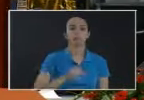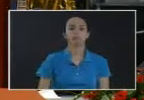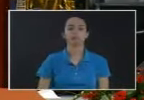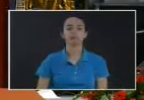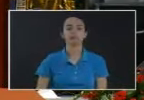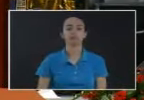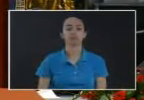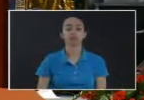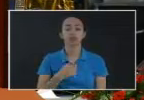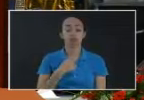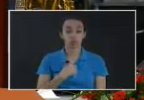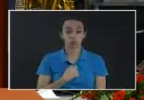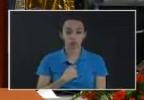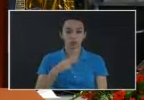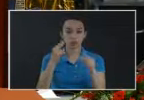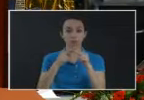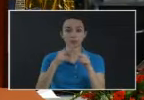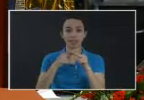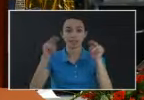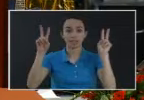Yo le puse a este tema,